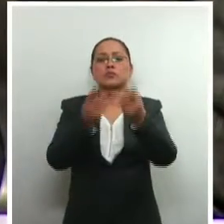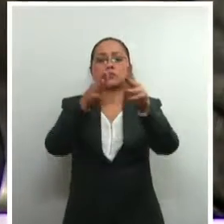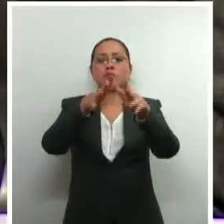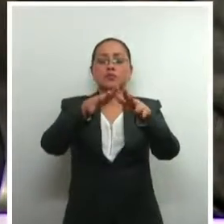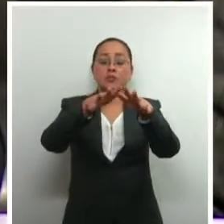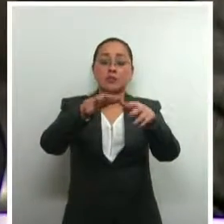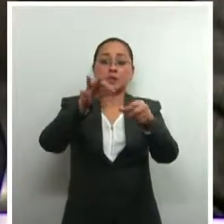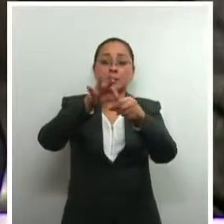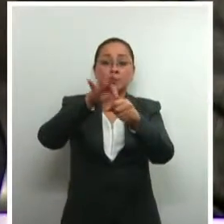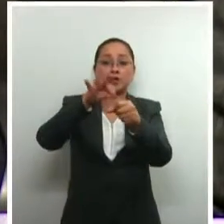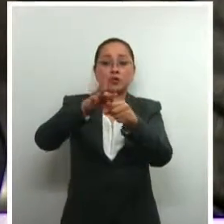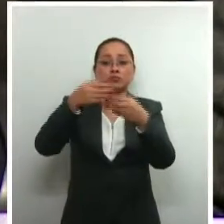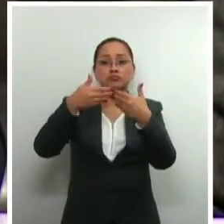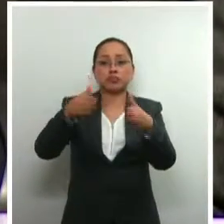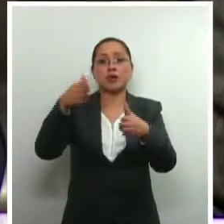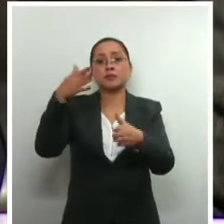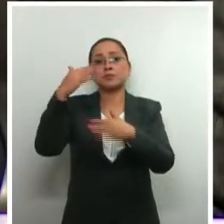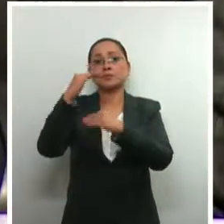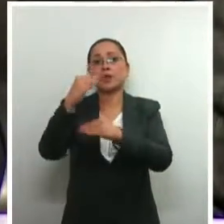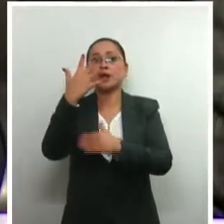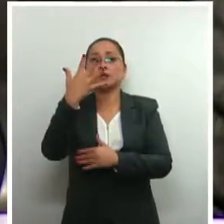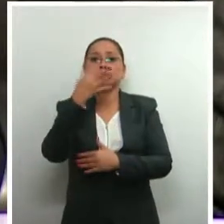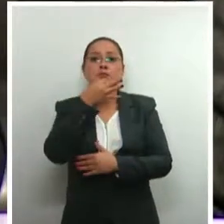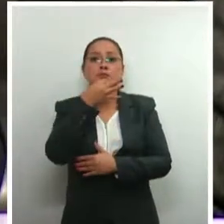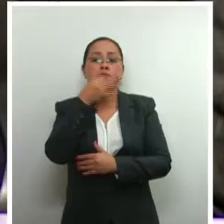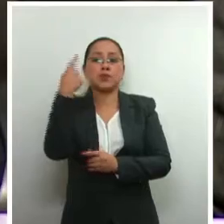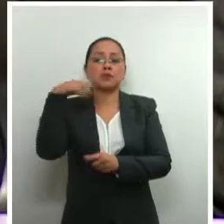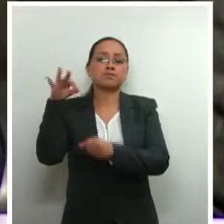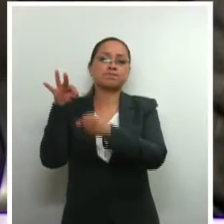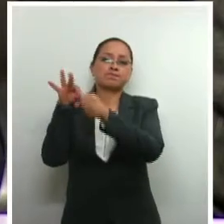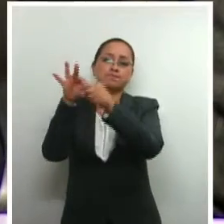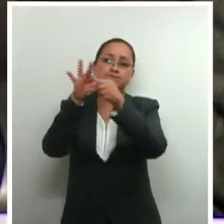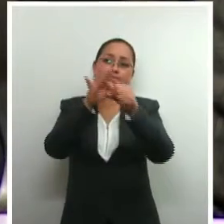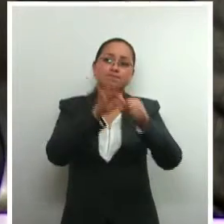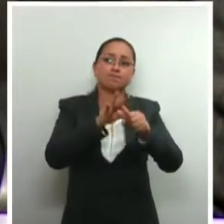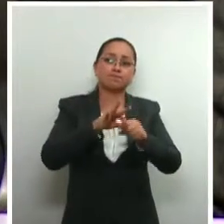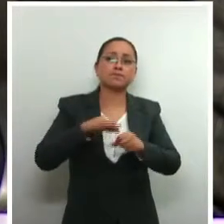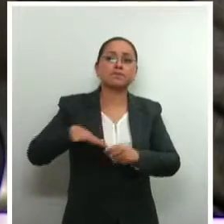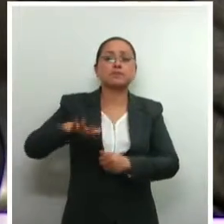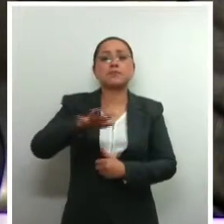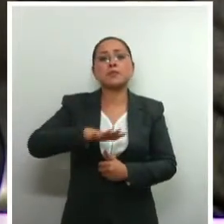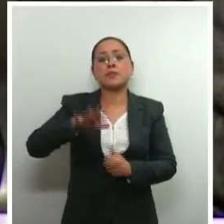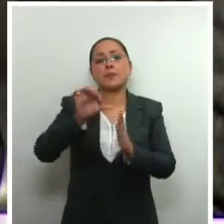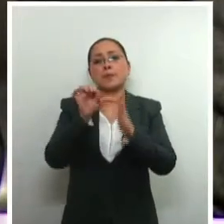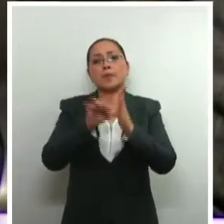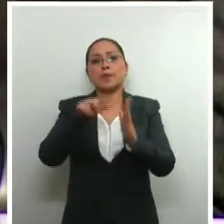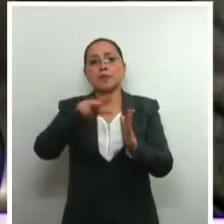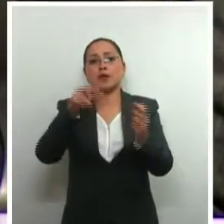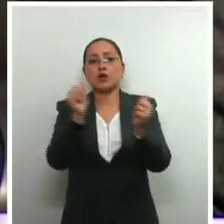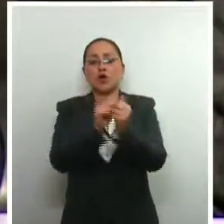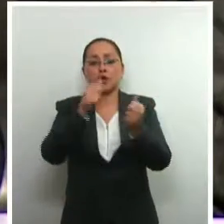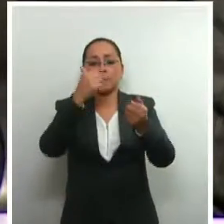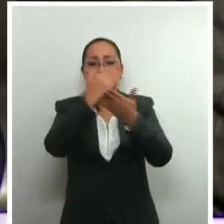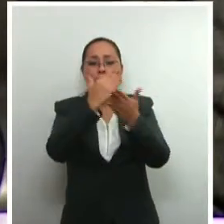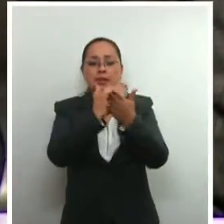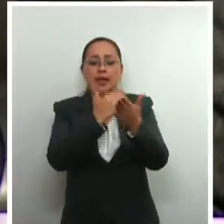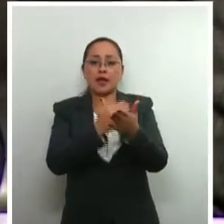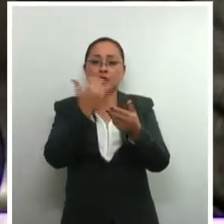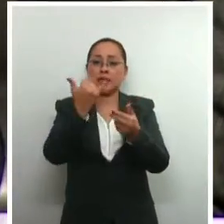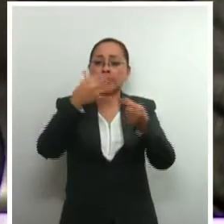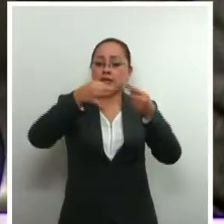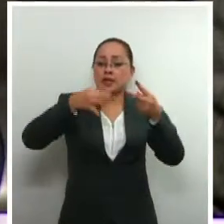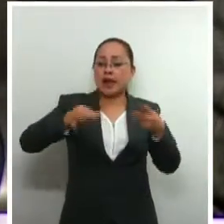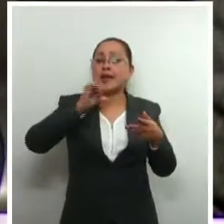sistema electrónico por 5 minutos para proceder a la votación del artículo 18 con los apartados y numerales